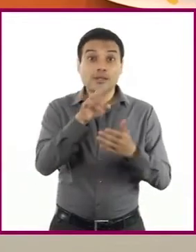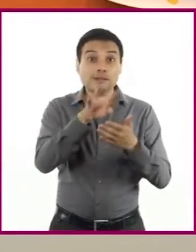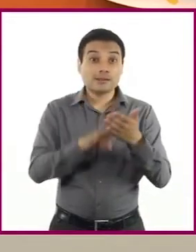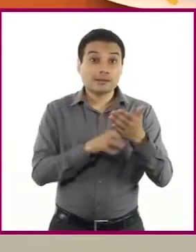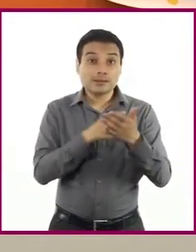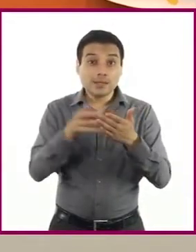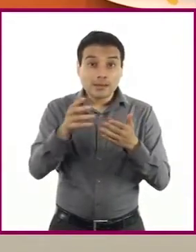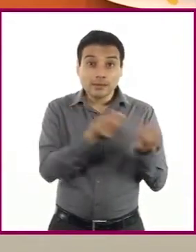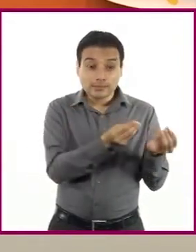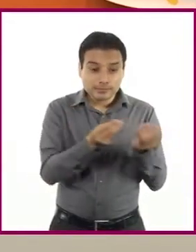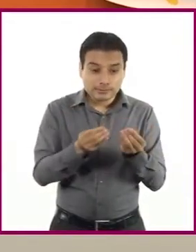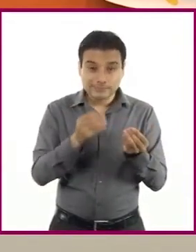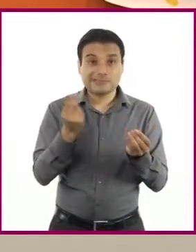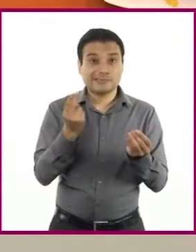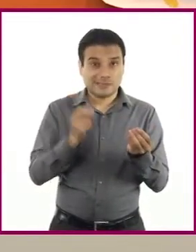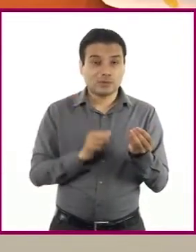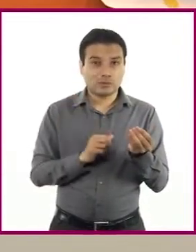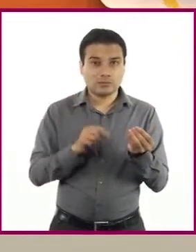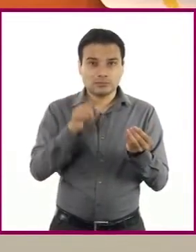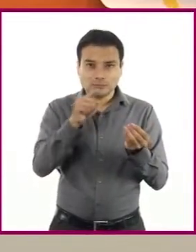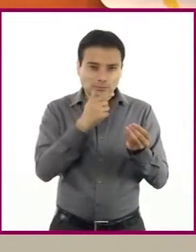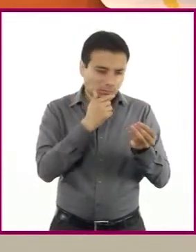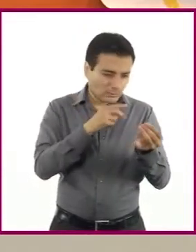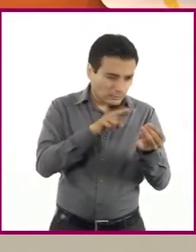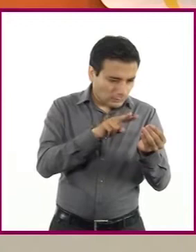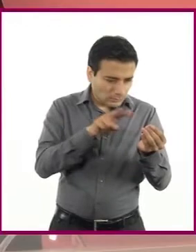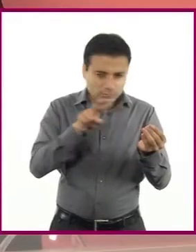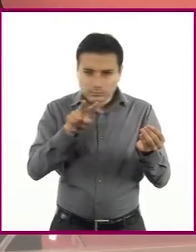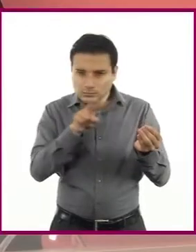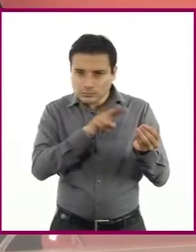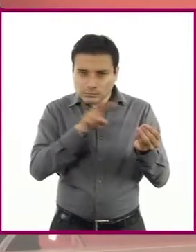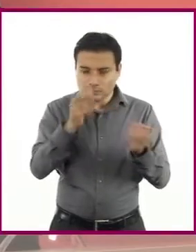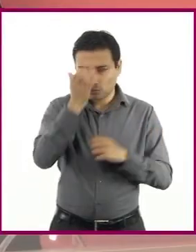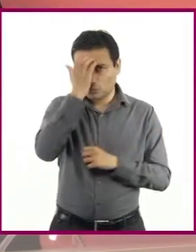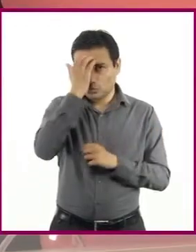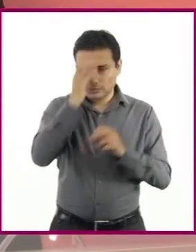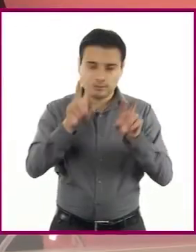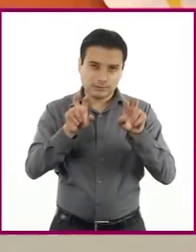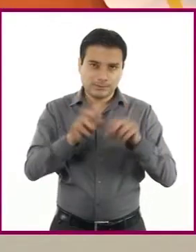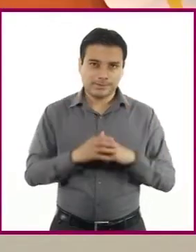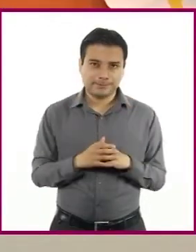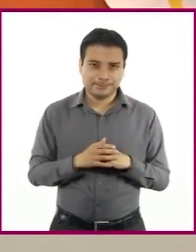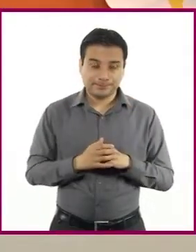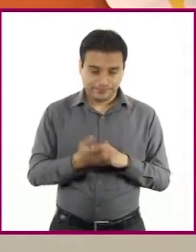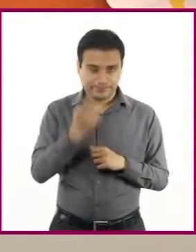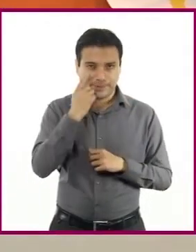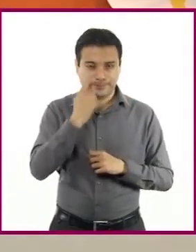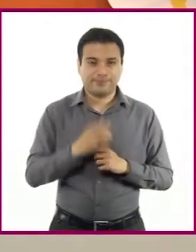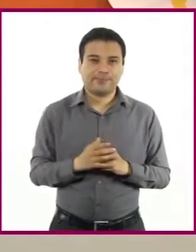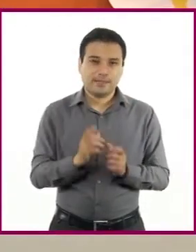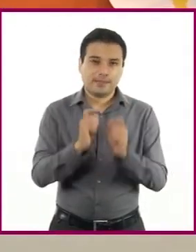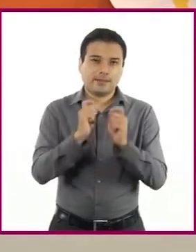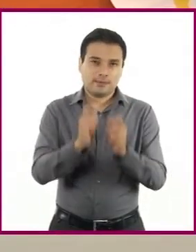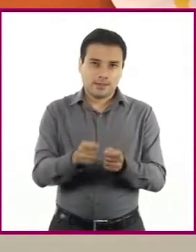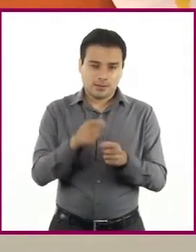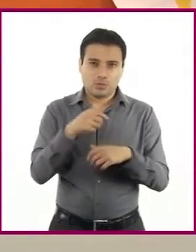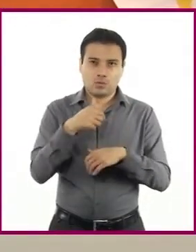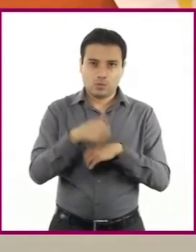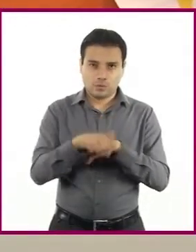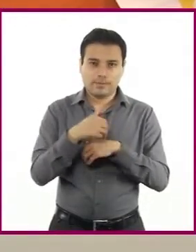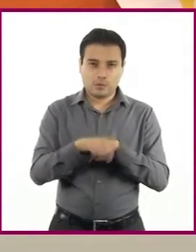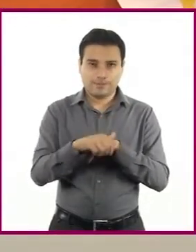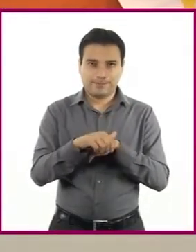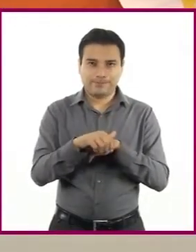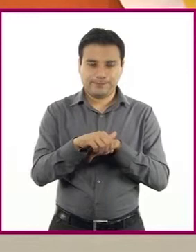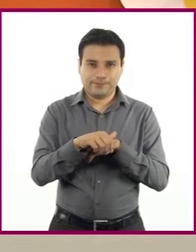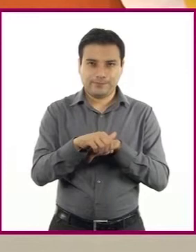ya que es fundamental para la comprensión de este tema. Entonces, vamos a asignar el número de oxidación a